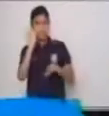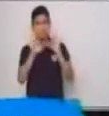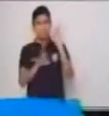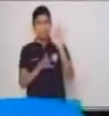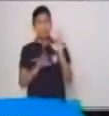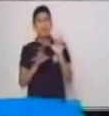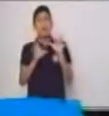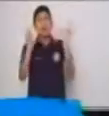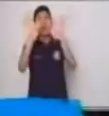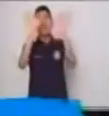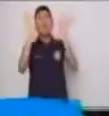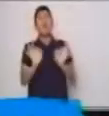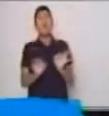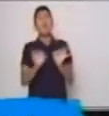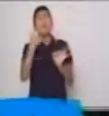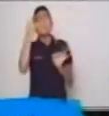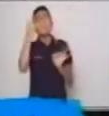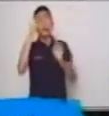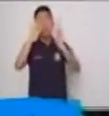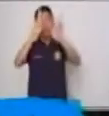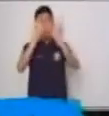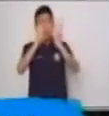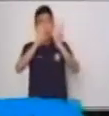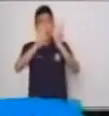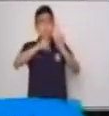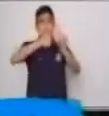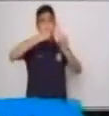la forma de los signos.